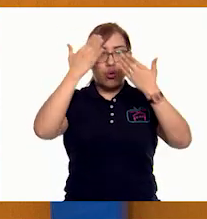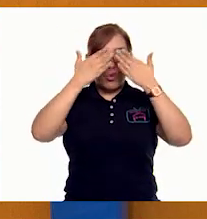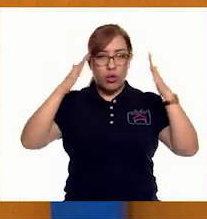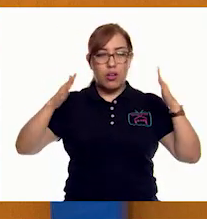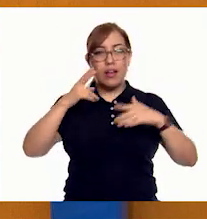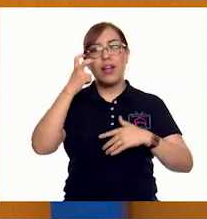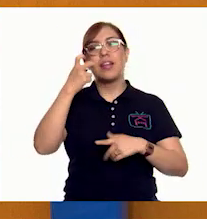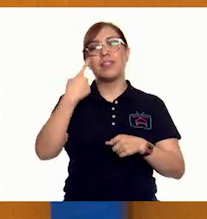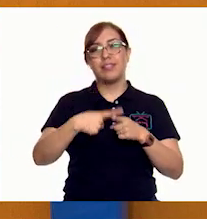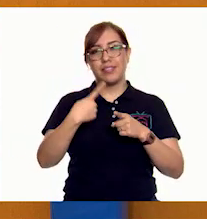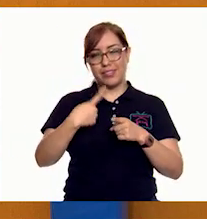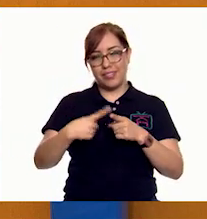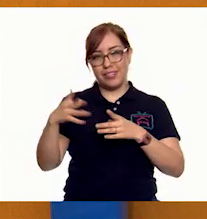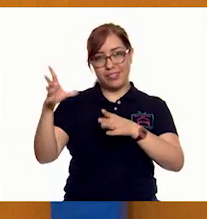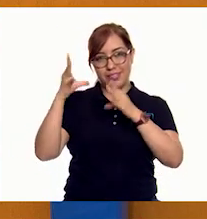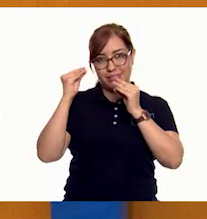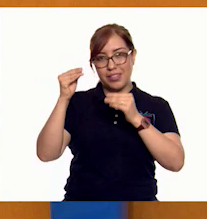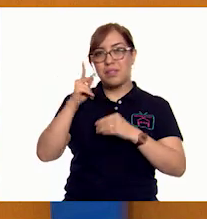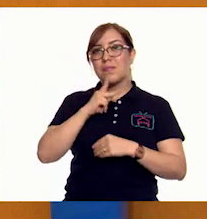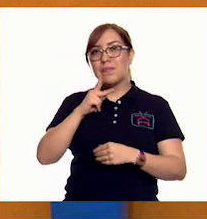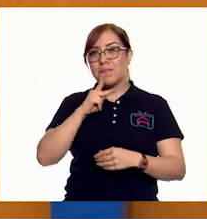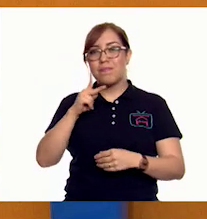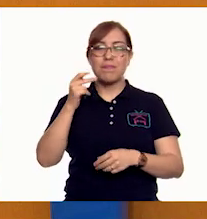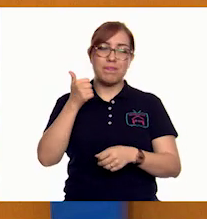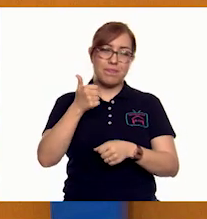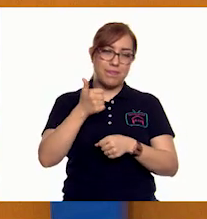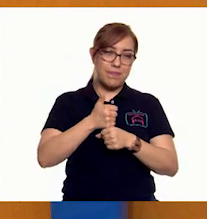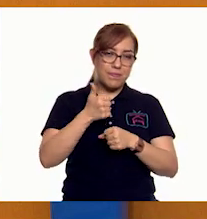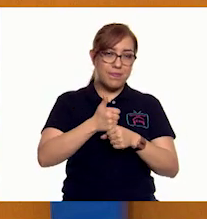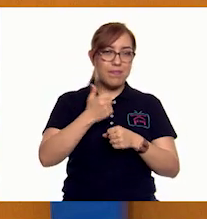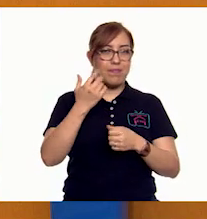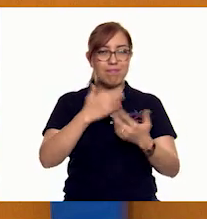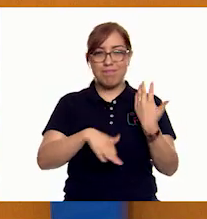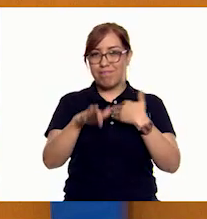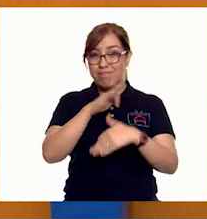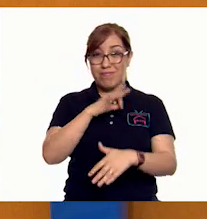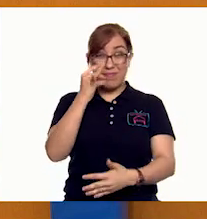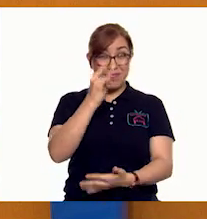nuestros padres y abuelos, pero no nada más música o